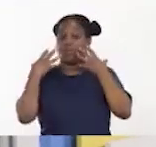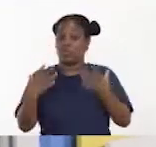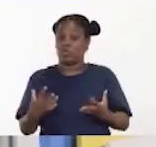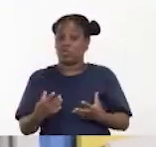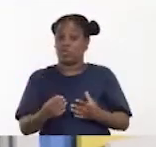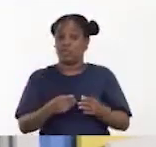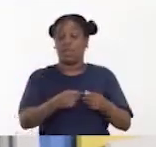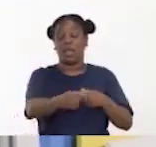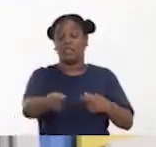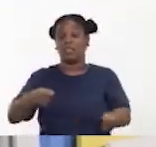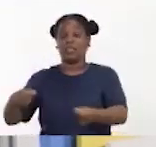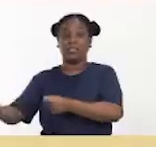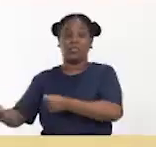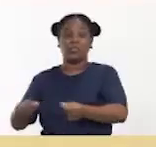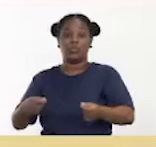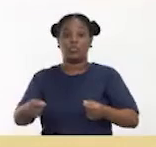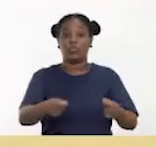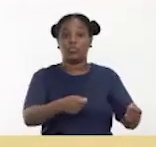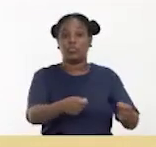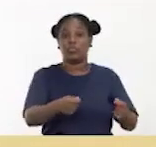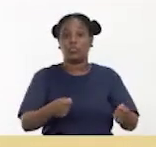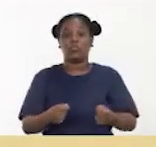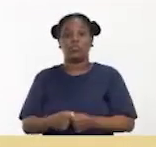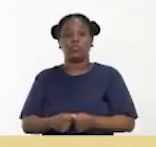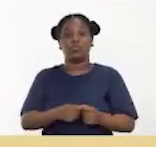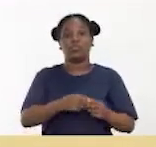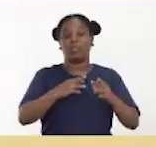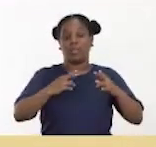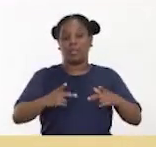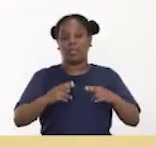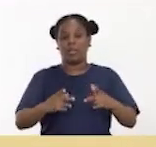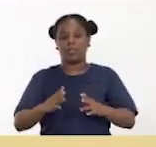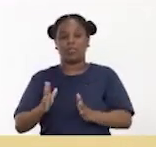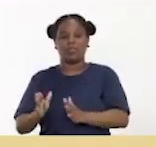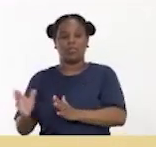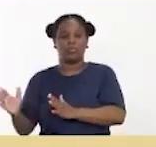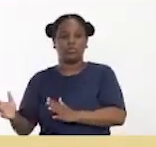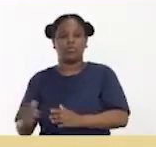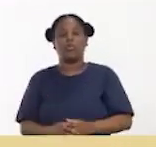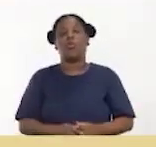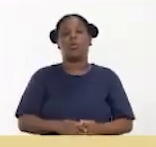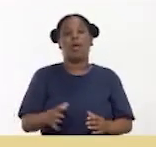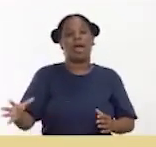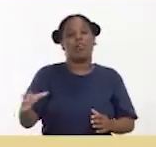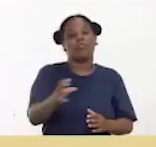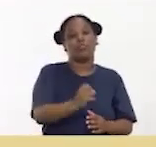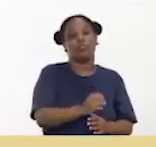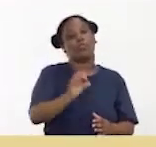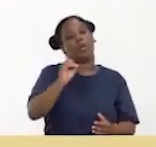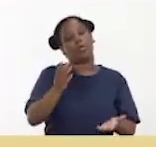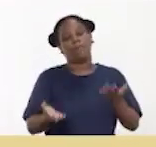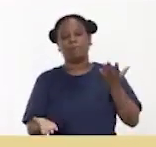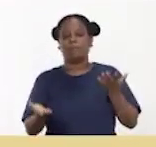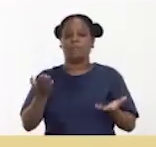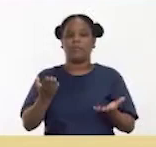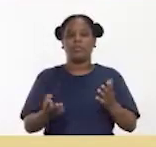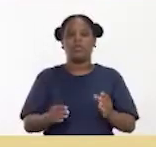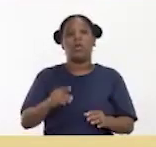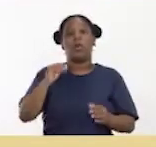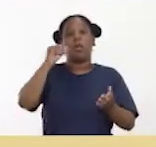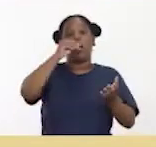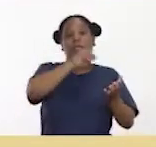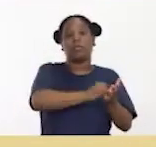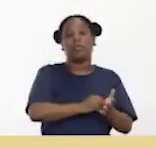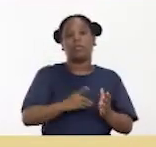importante la distribución empírica de frecuencia, la frecuencia absoluta y relativa y la representación de